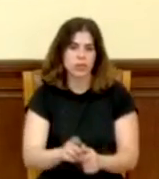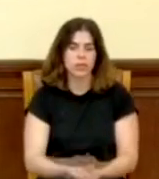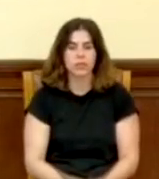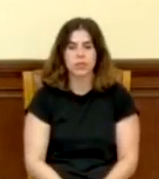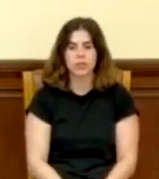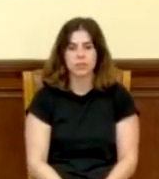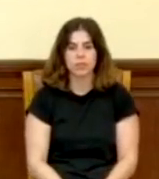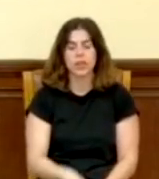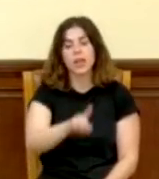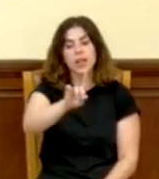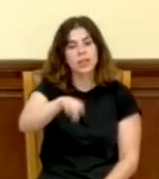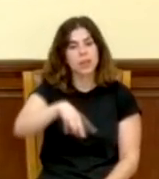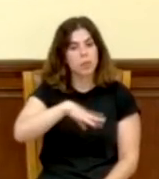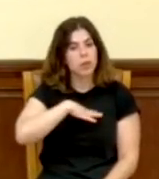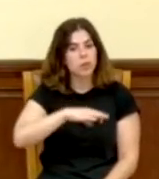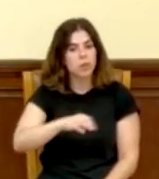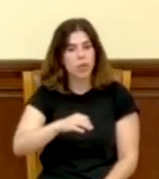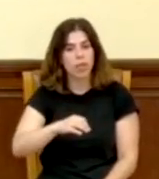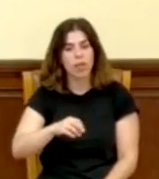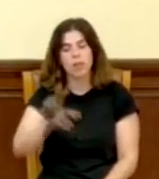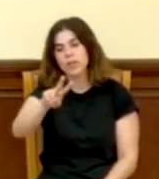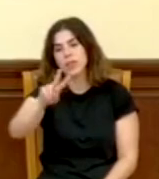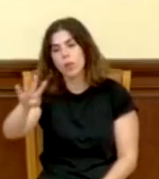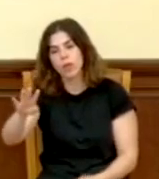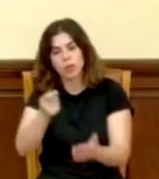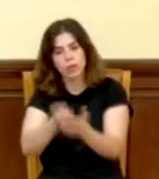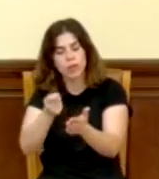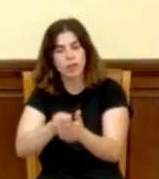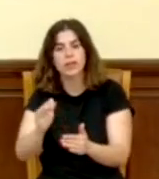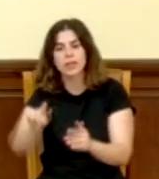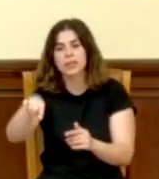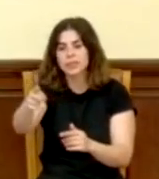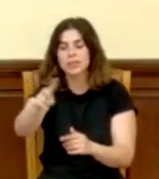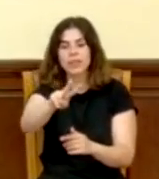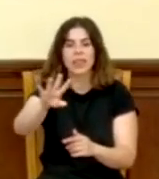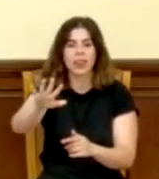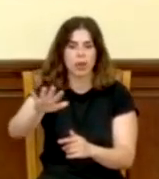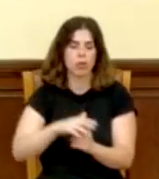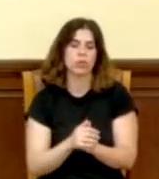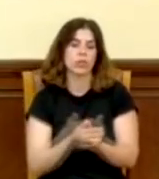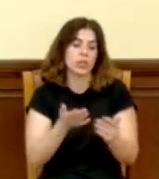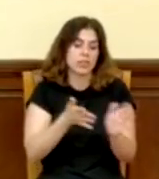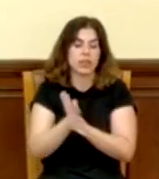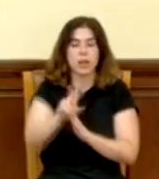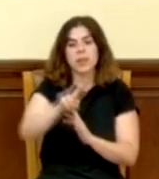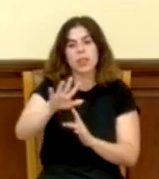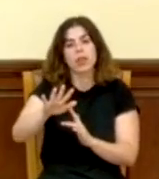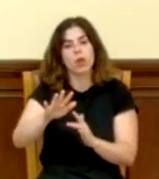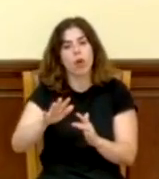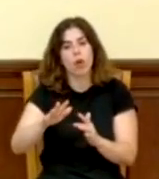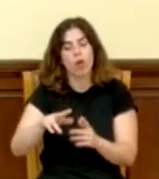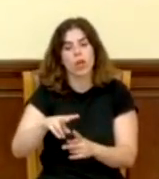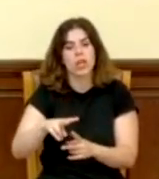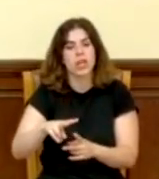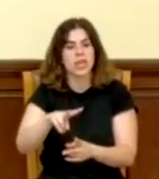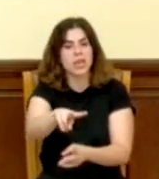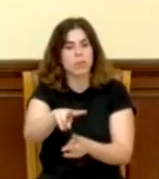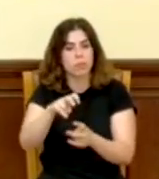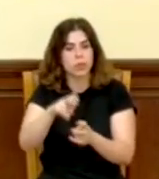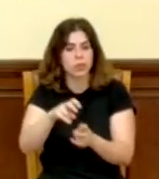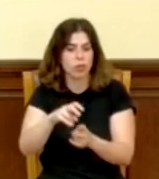el mismo una parte en el 24 y otra parte en el 25, como en el 25 supondría un coste de apremio y hoy